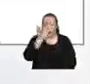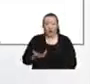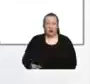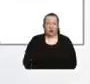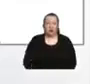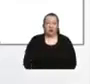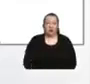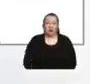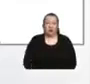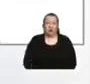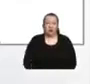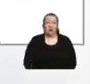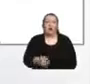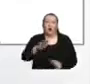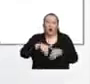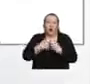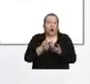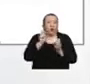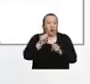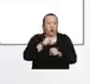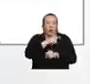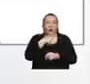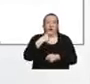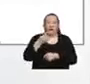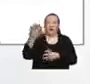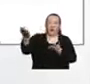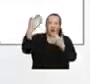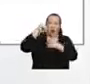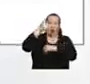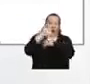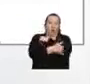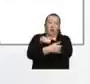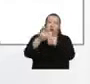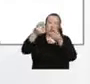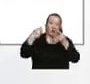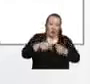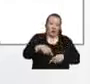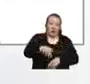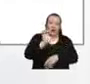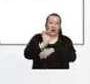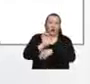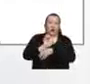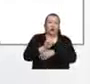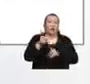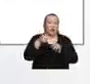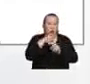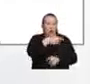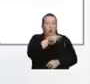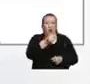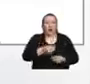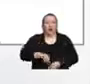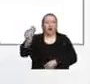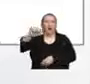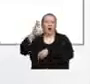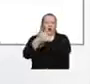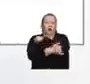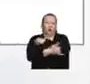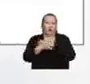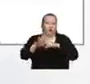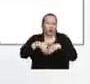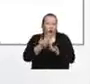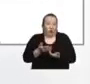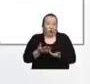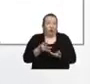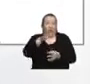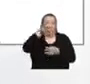solvencia de presidente va a decir venga inversión extranjera es el primer sacar la plata del país como los migrantes les pueden dar medio voto un tipo